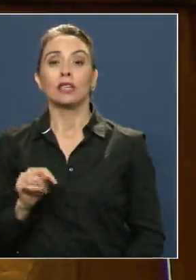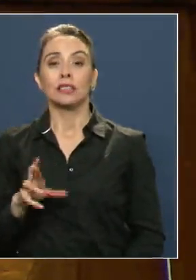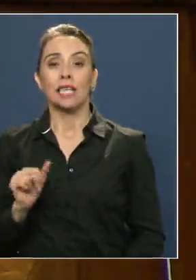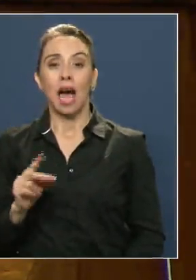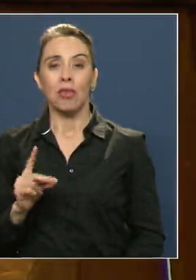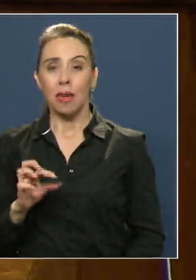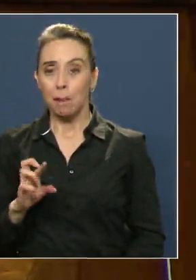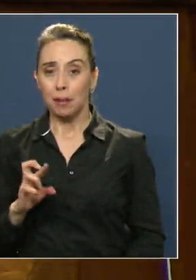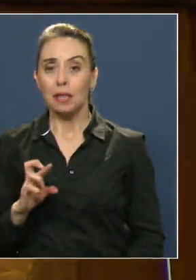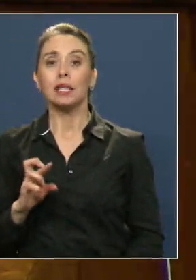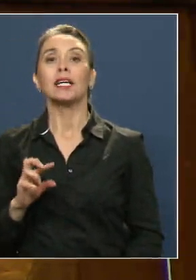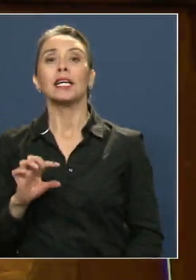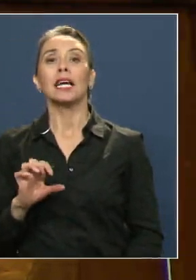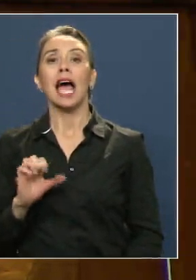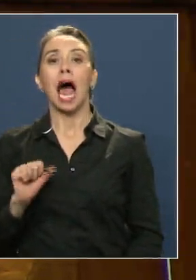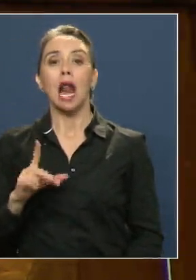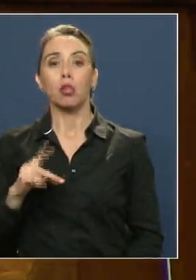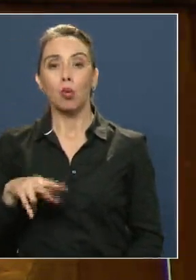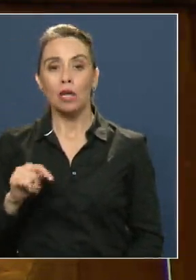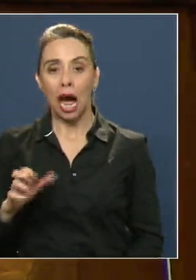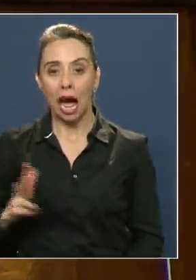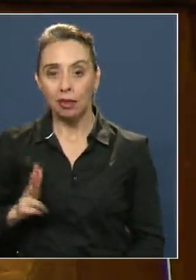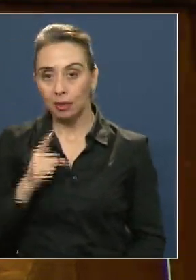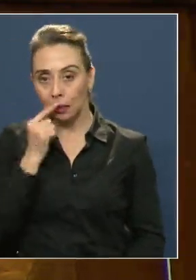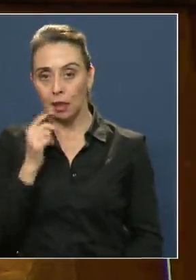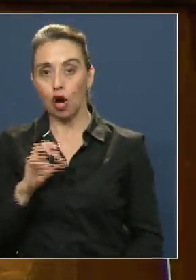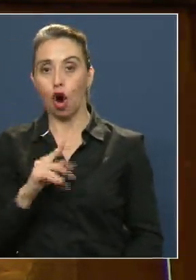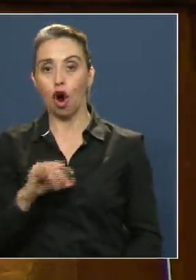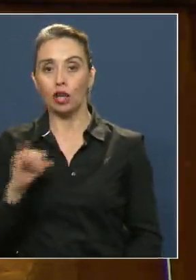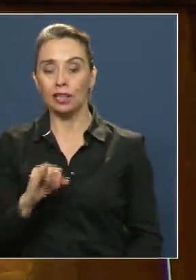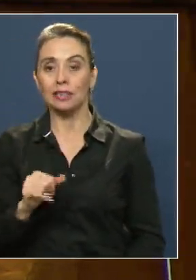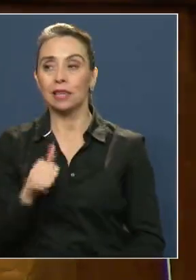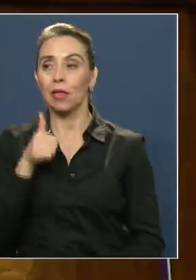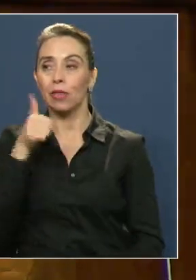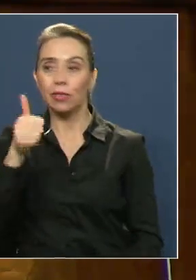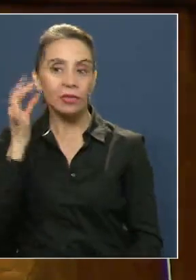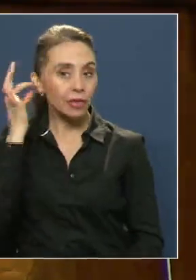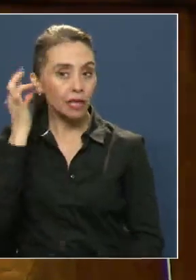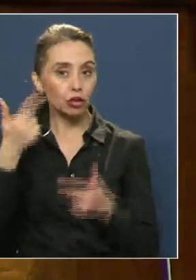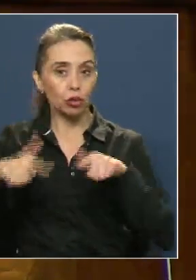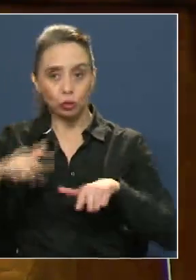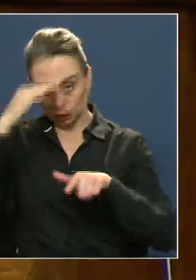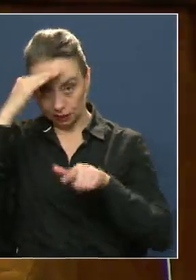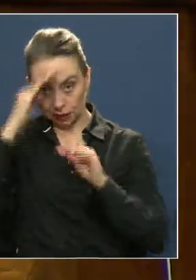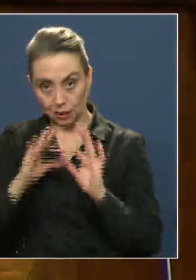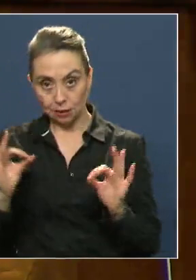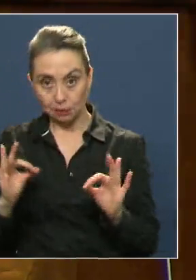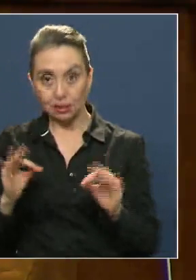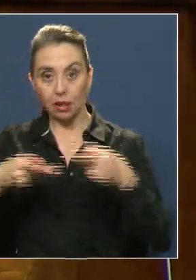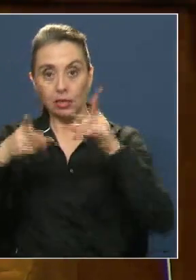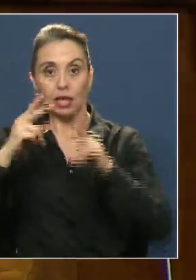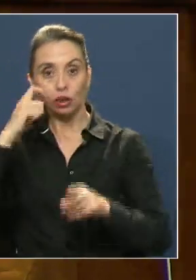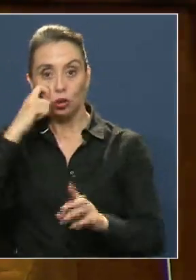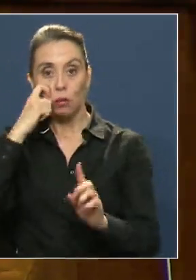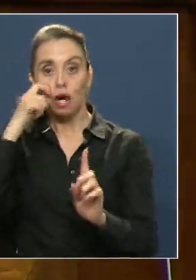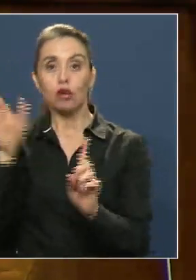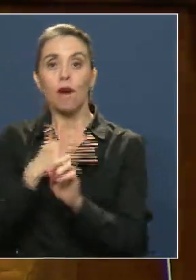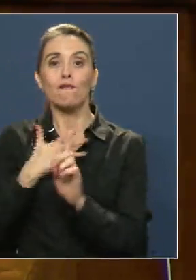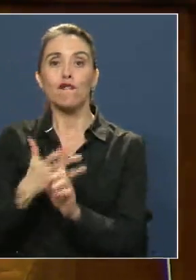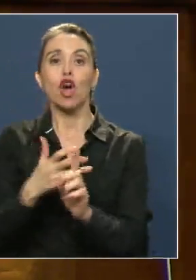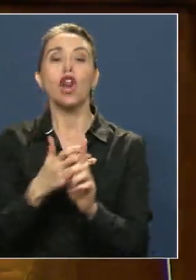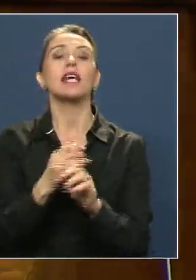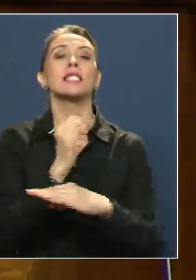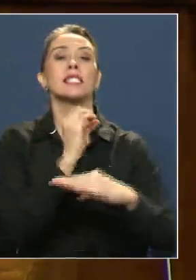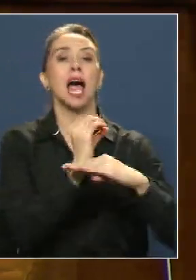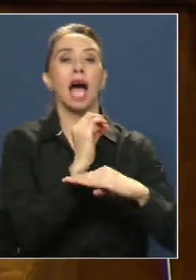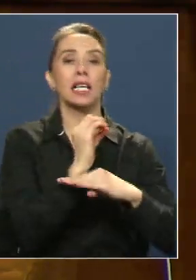Brancoli, Enrique Aldunate y May Ortiz, directora de la Unidad Especializada en Derechos Humanos y Violencia de Género y Delitos